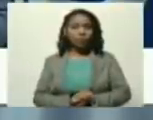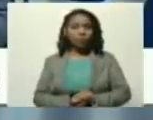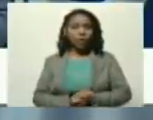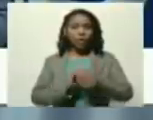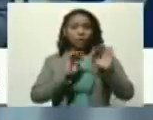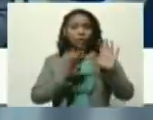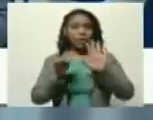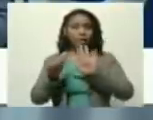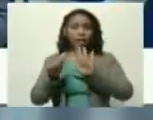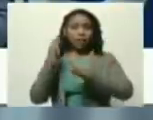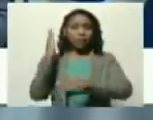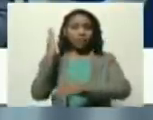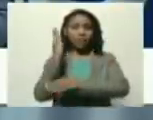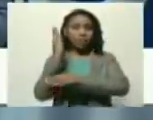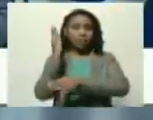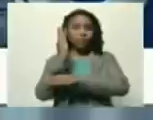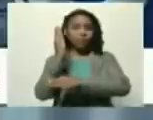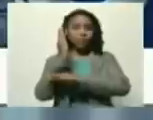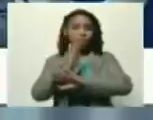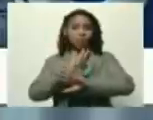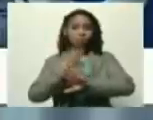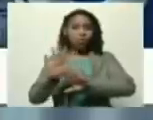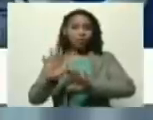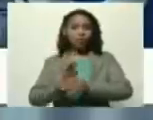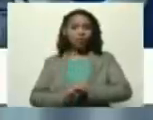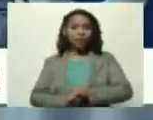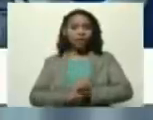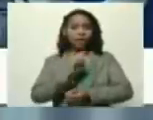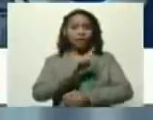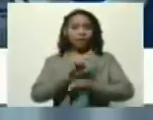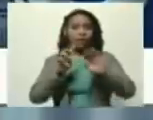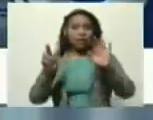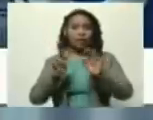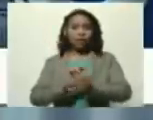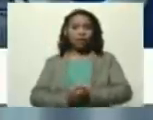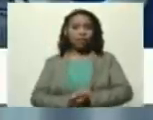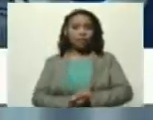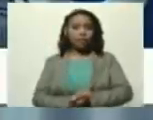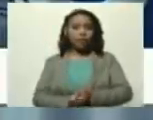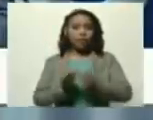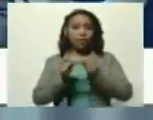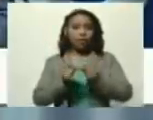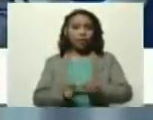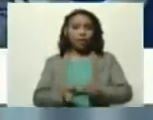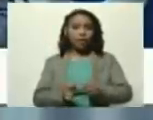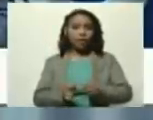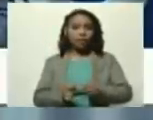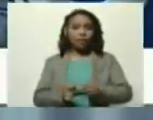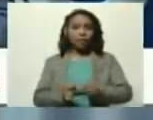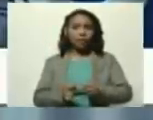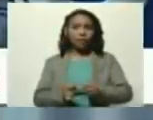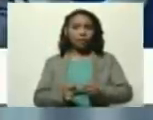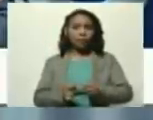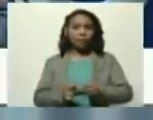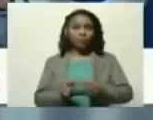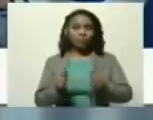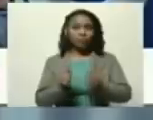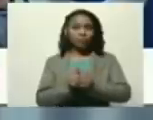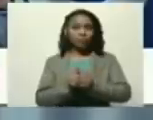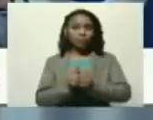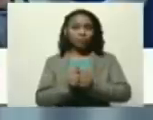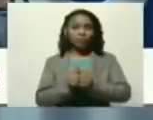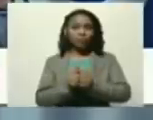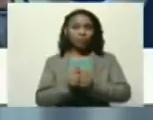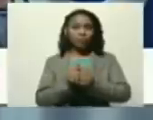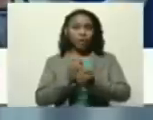96 han recibido medidas cautelares y 17 han quedado con